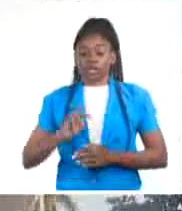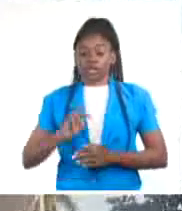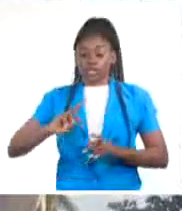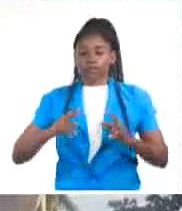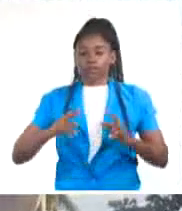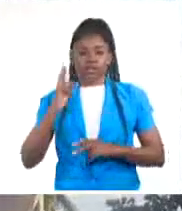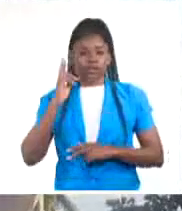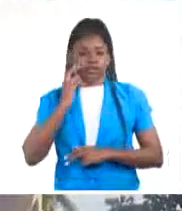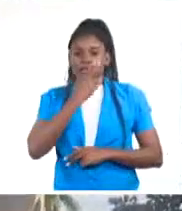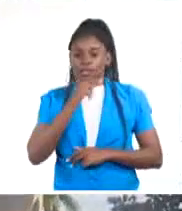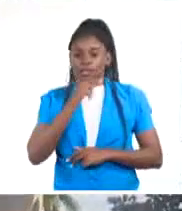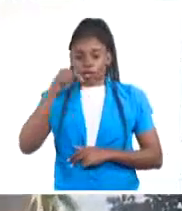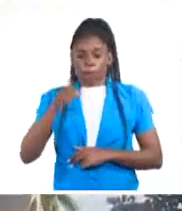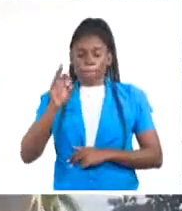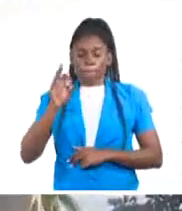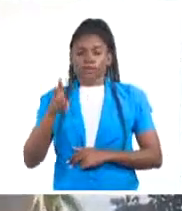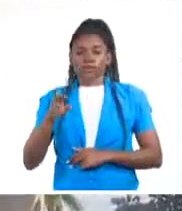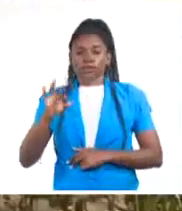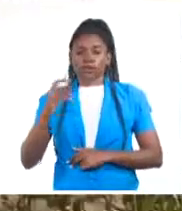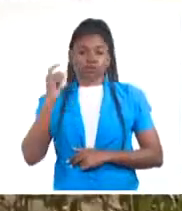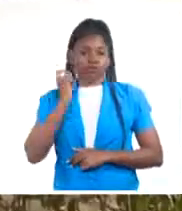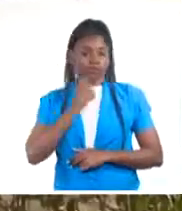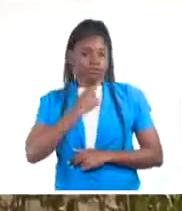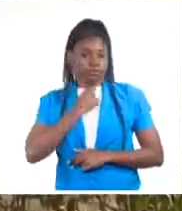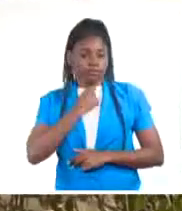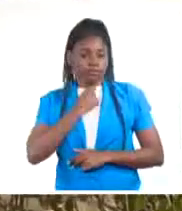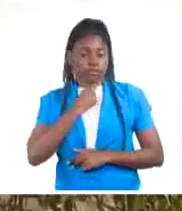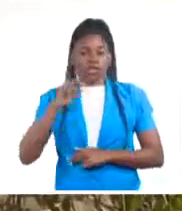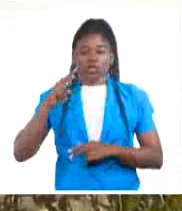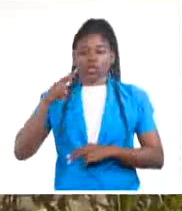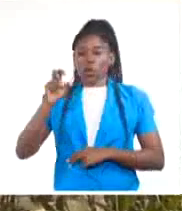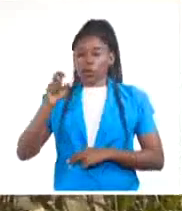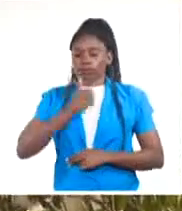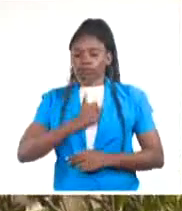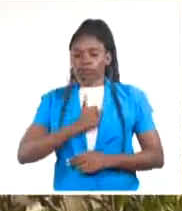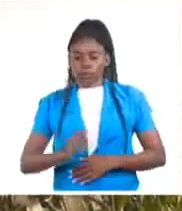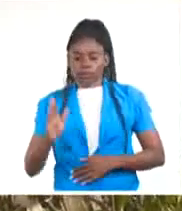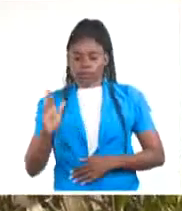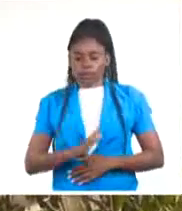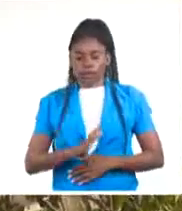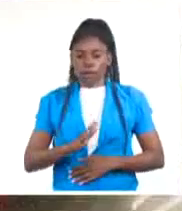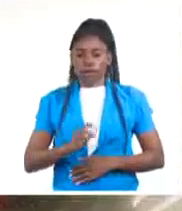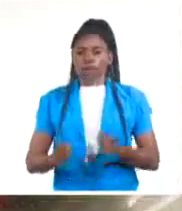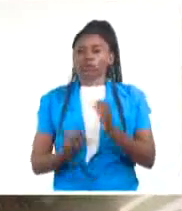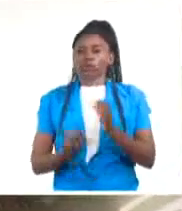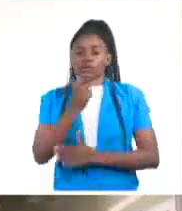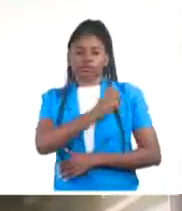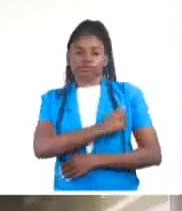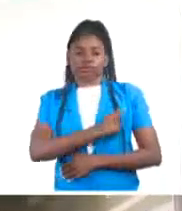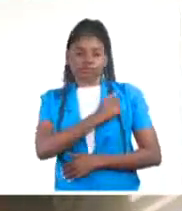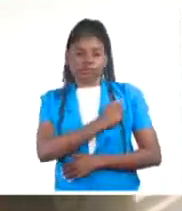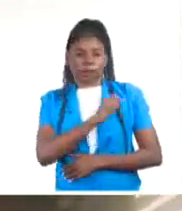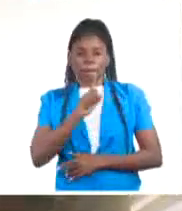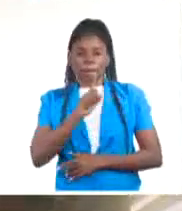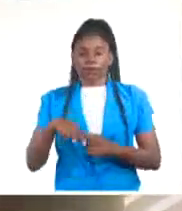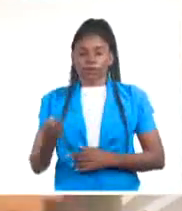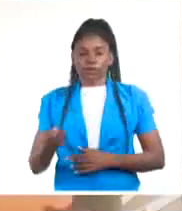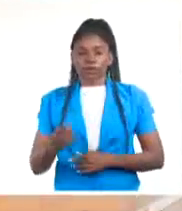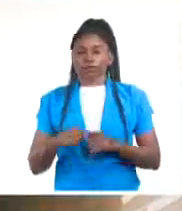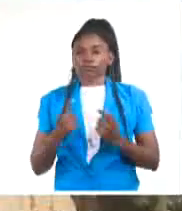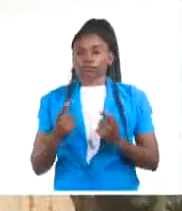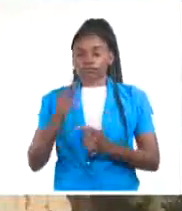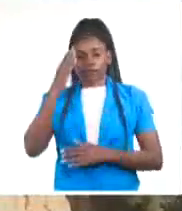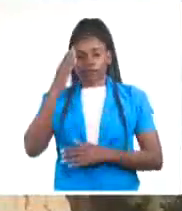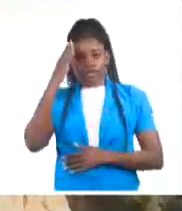enero como guía perenne de las nuevas generaciones que se juntan para fundar y amar. Porque honrar a los que cumplieron con su